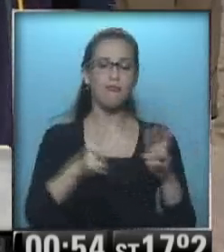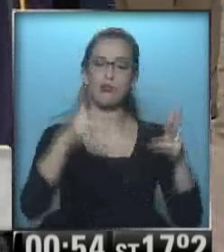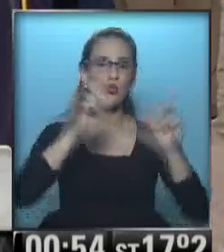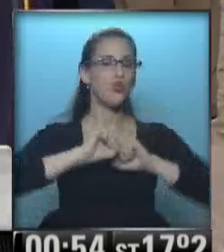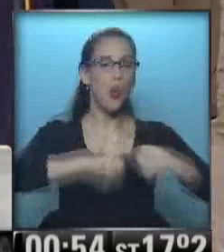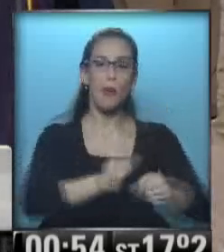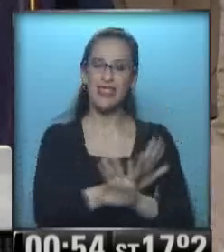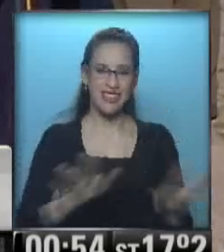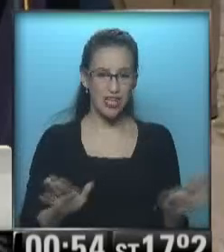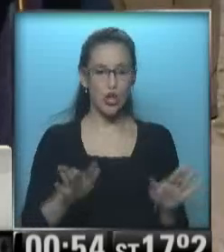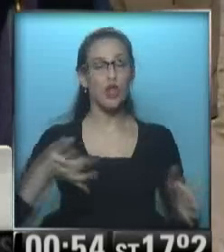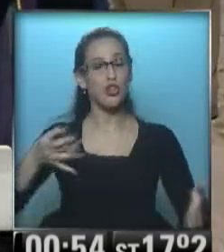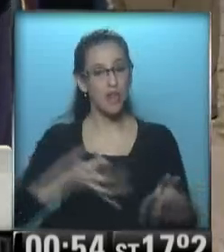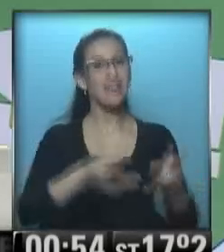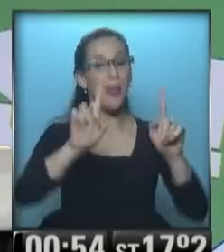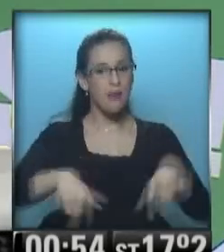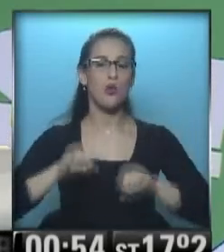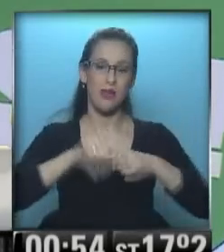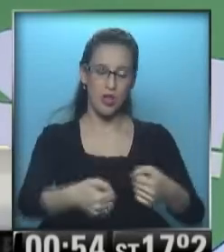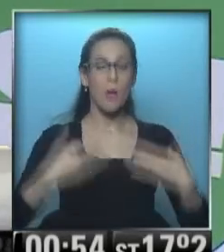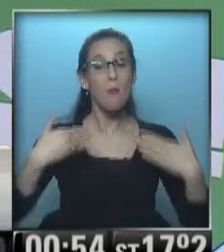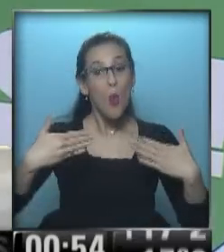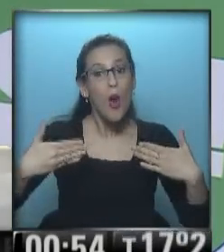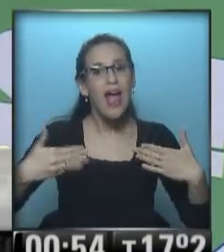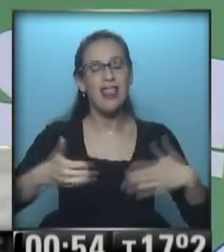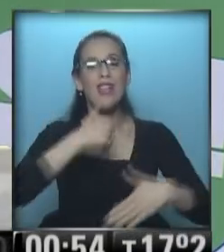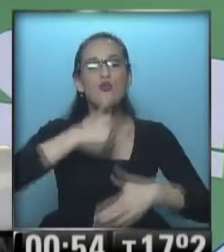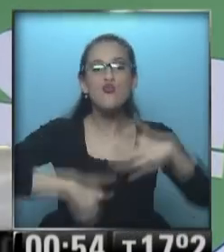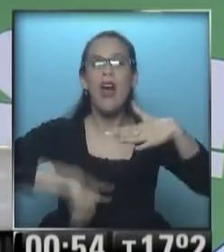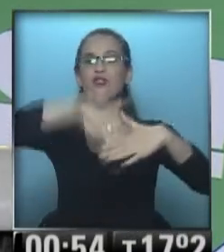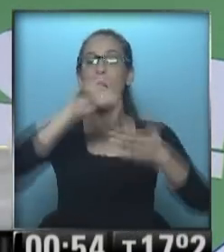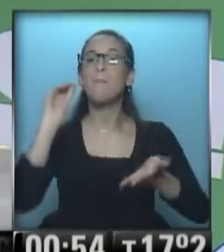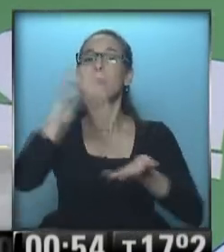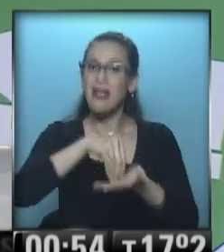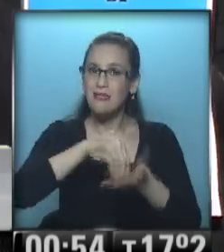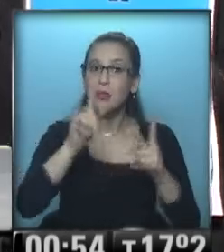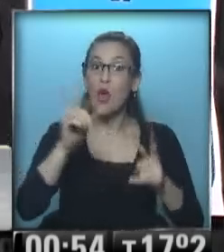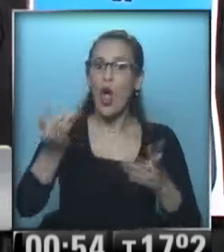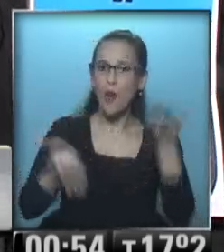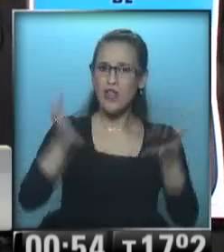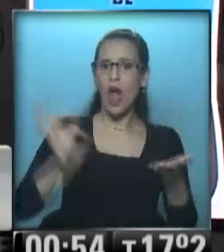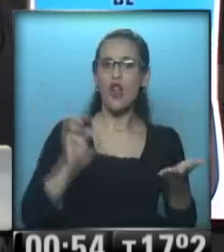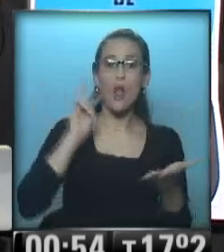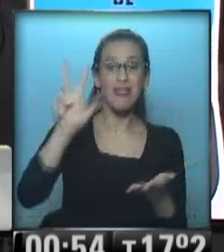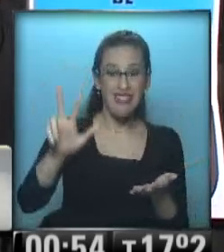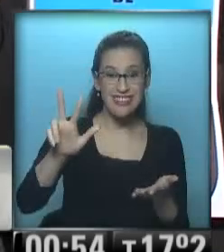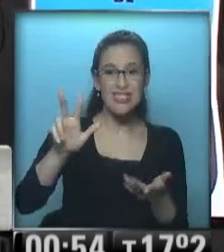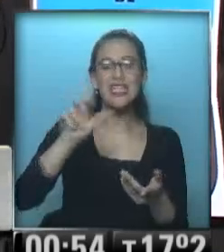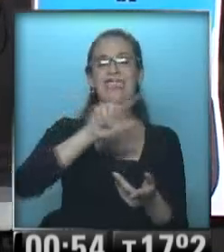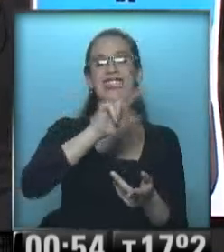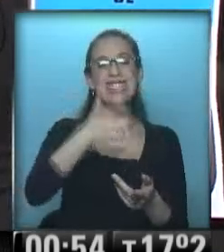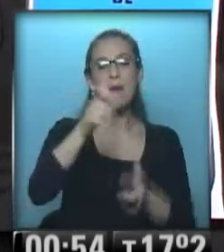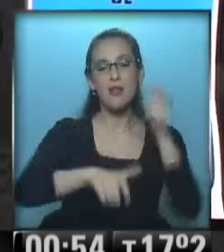Mitre, porque podría ocasionar un agravamiento de las inundaciones que en 2003 causaron 6 muertos.